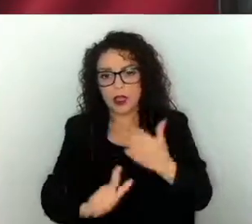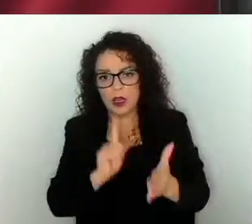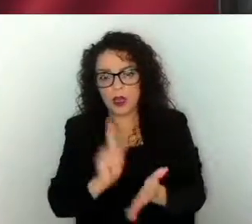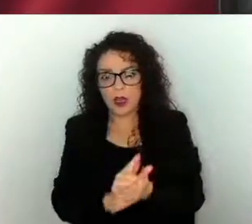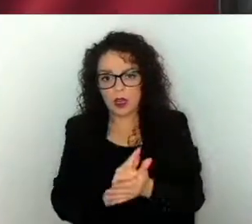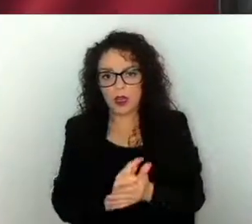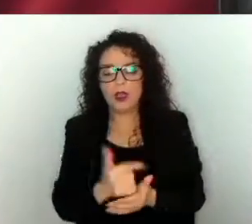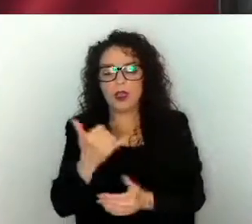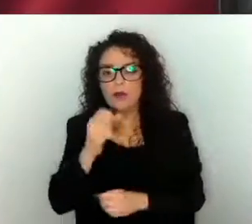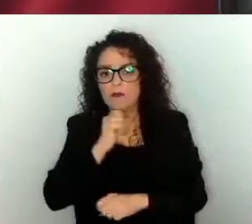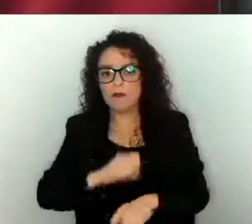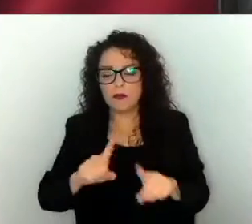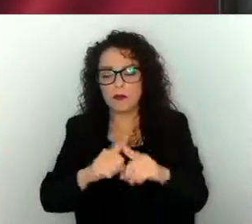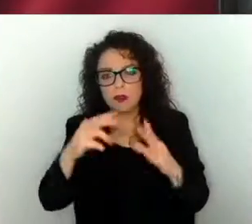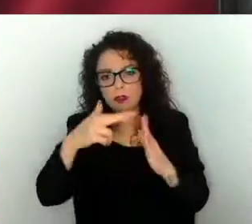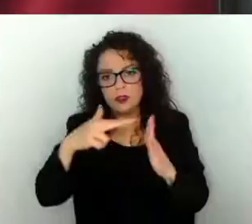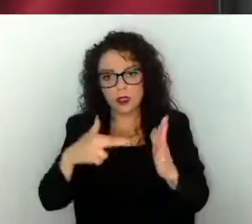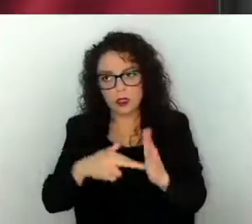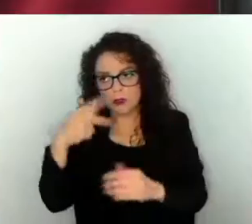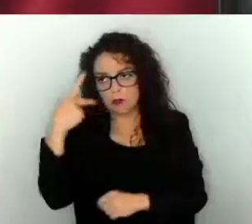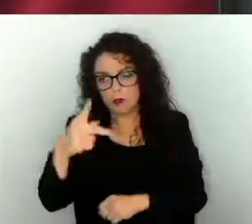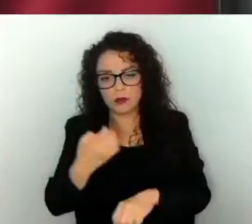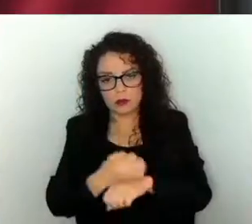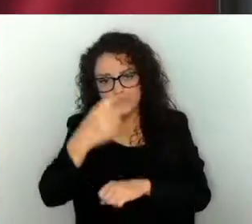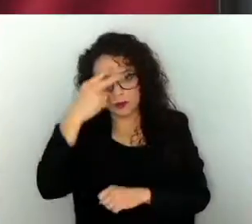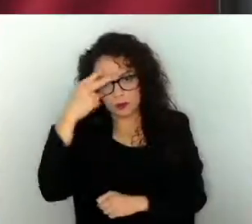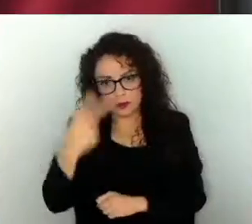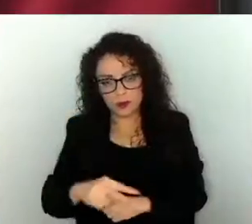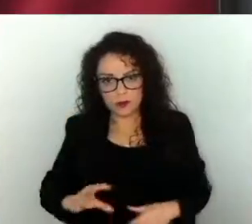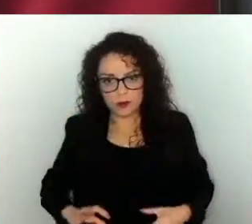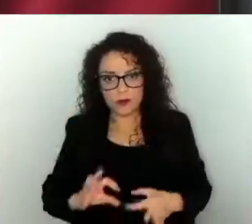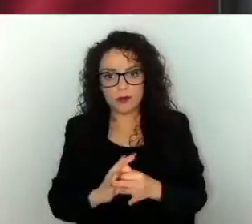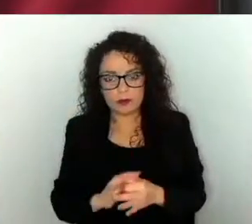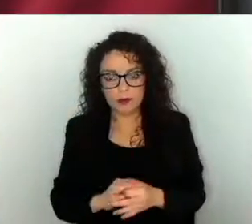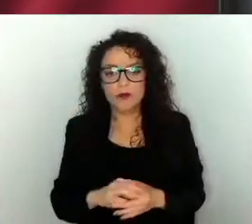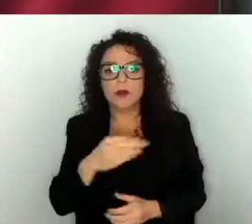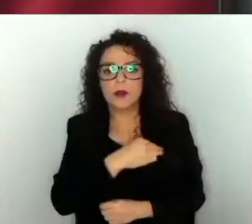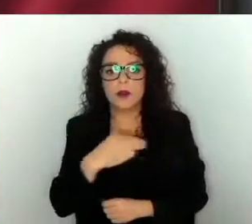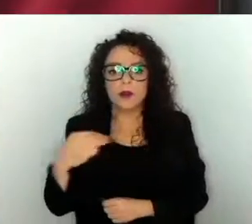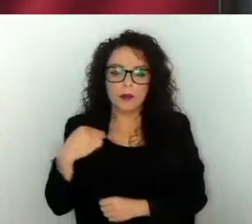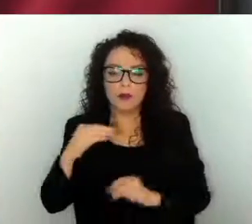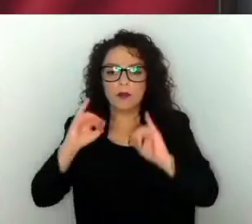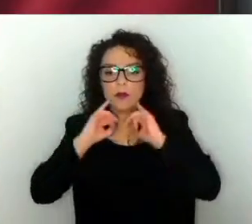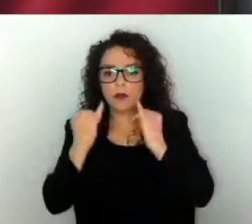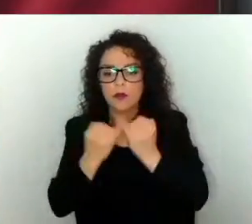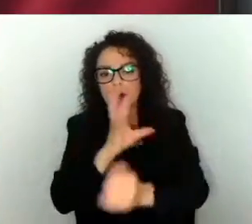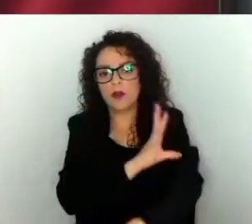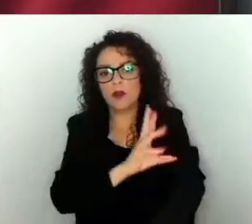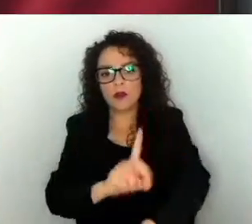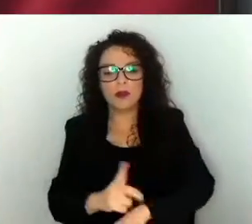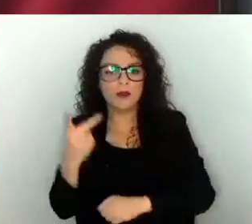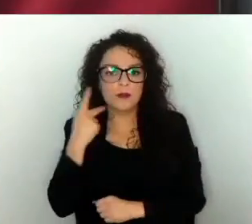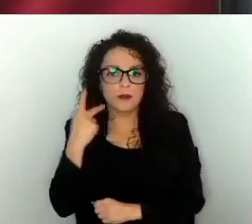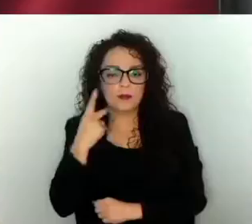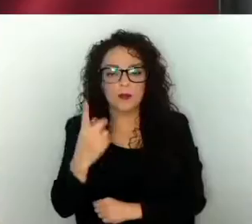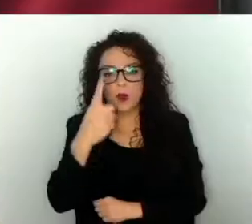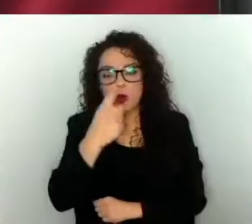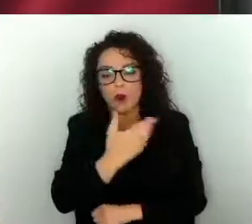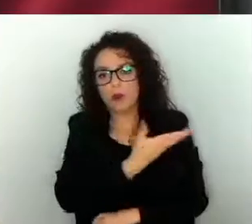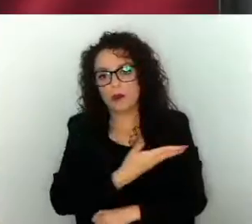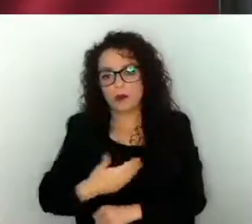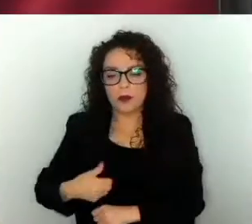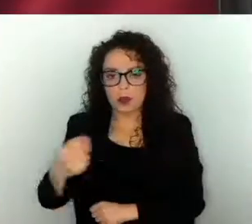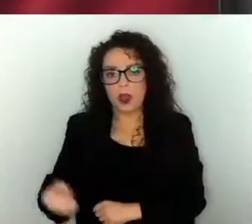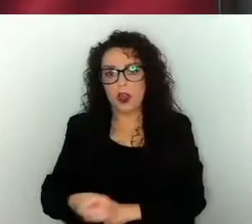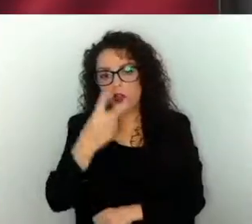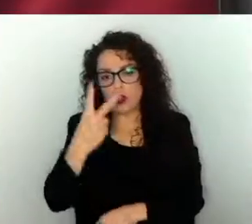nuestro reglamento, conformado por la Junta de Coordinación Política con un presidente, 2 vicepresidentes, un secretario y